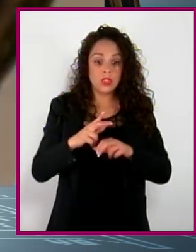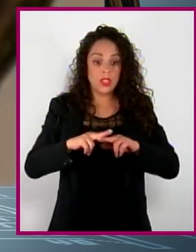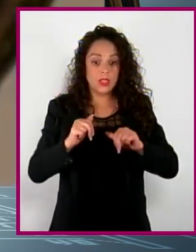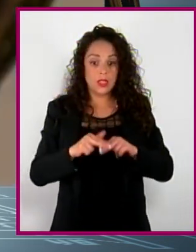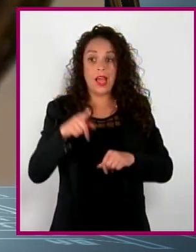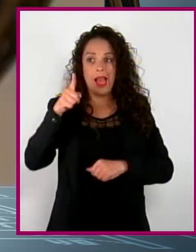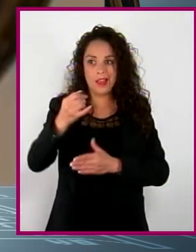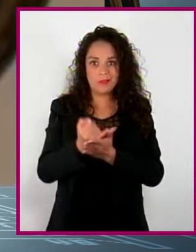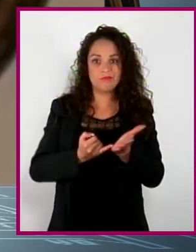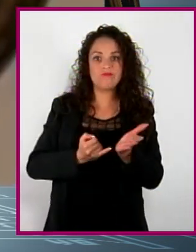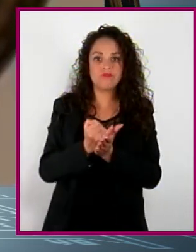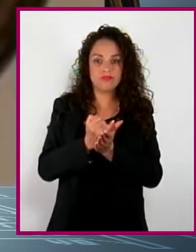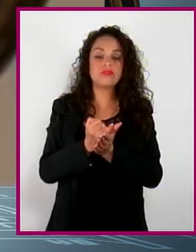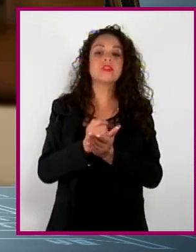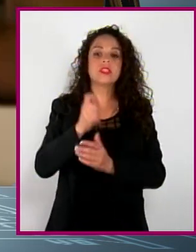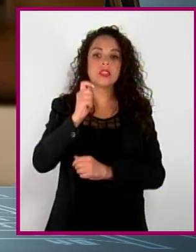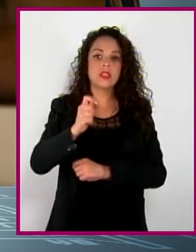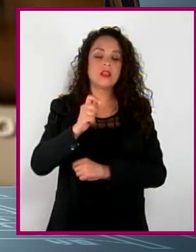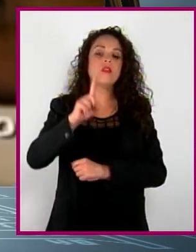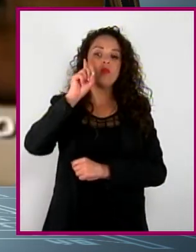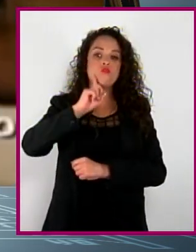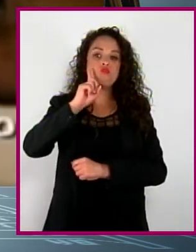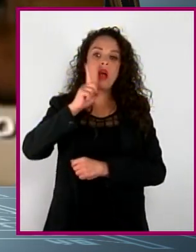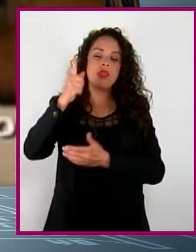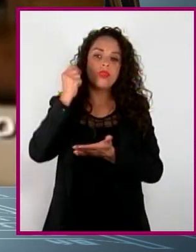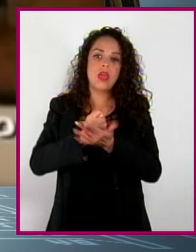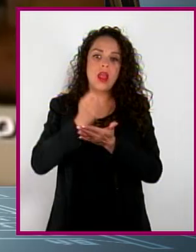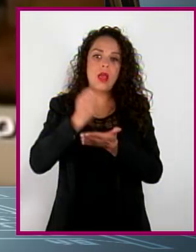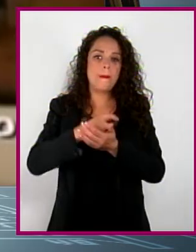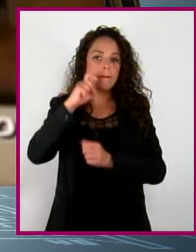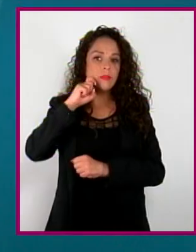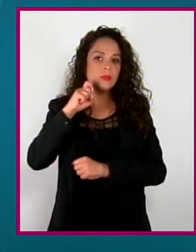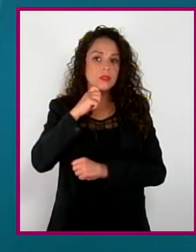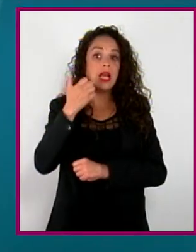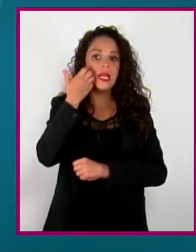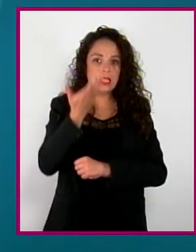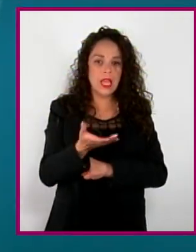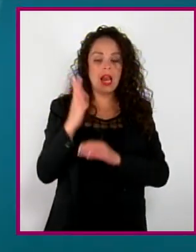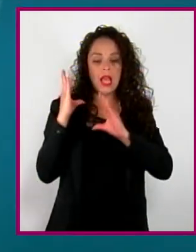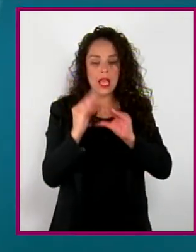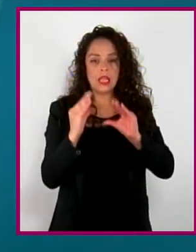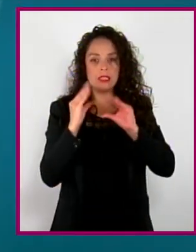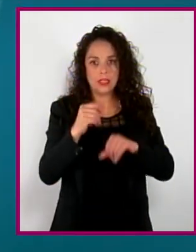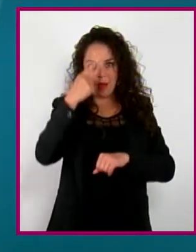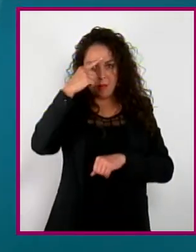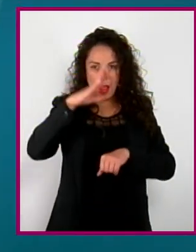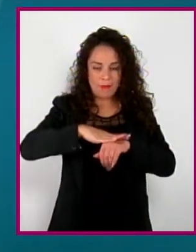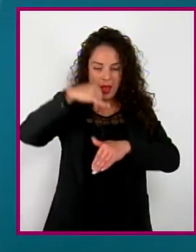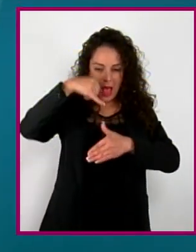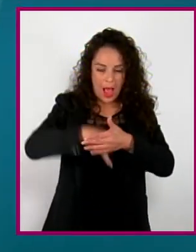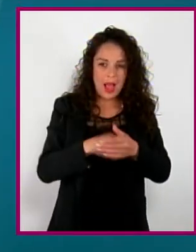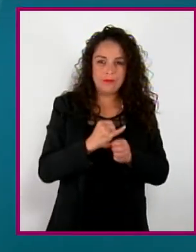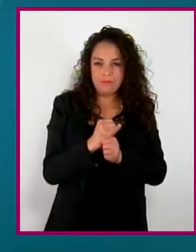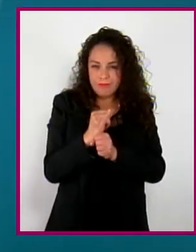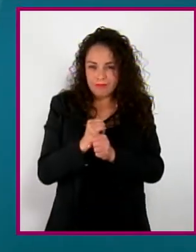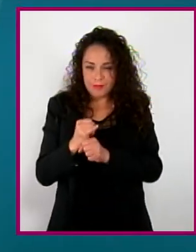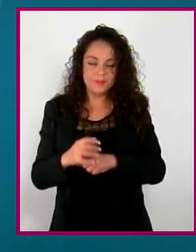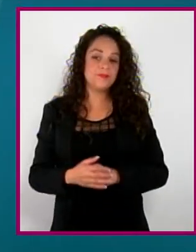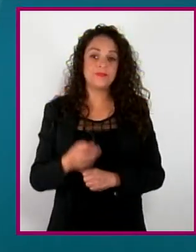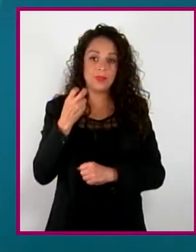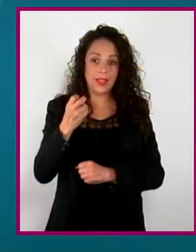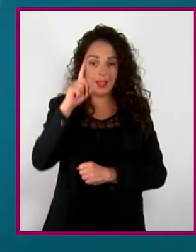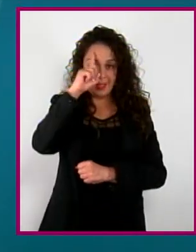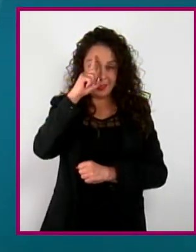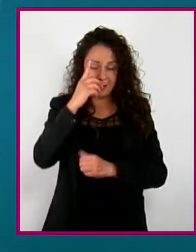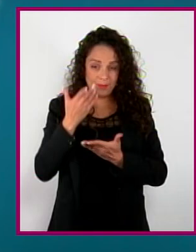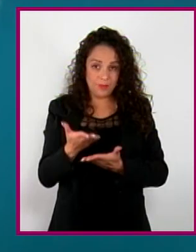entonces contratar una terapeuta sexual para explorar ese campo. Estas son solo algunas opciones, pero si te interesa